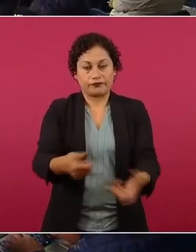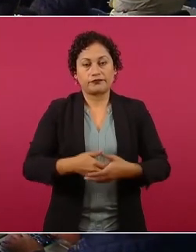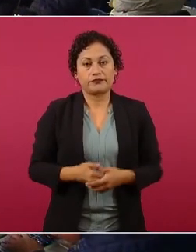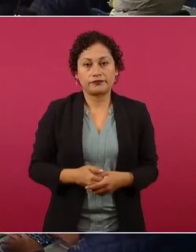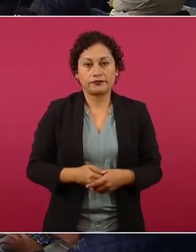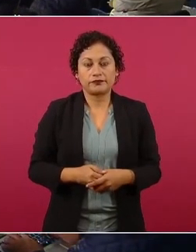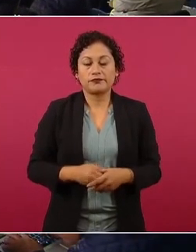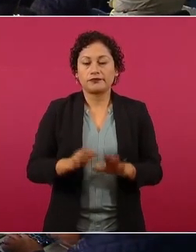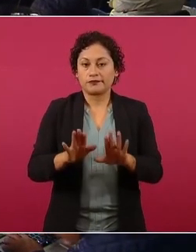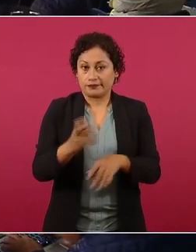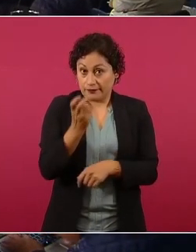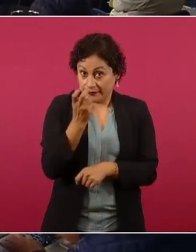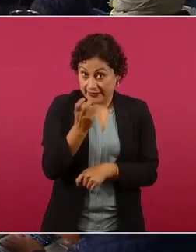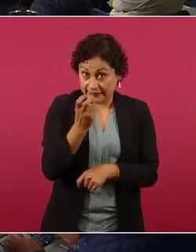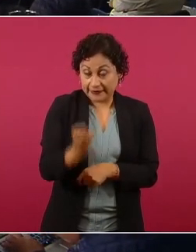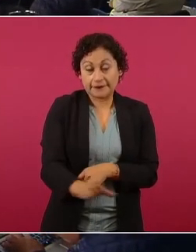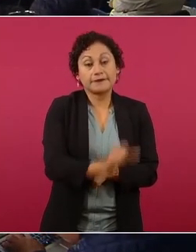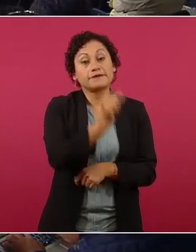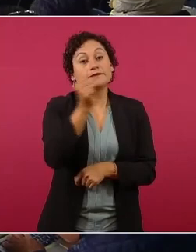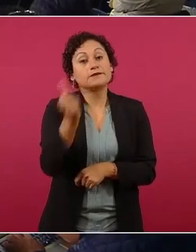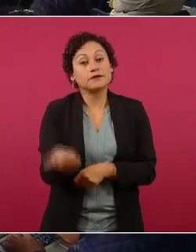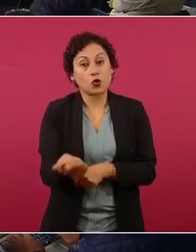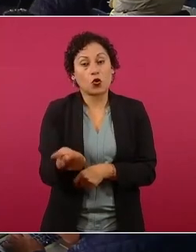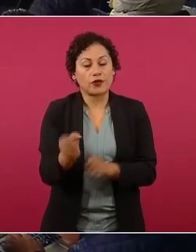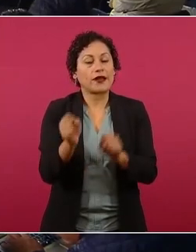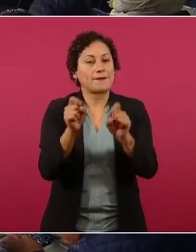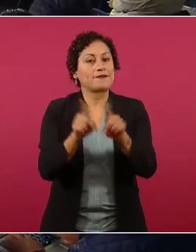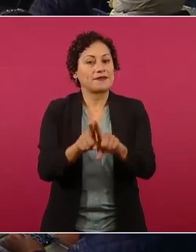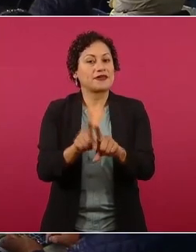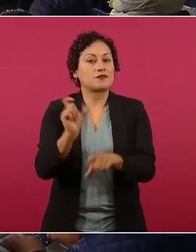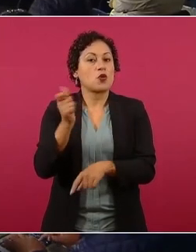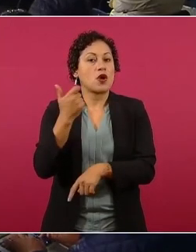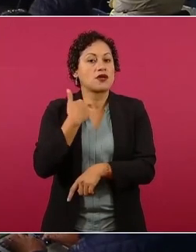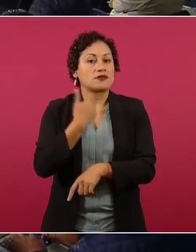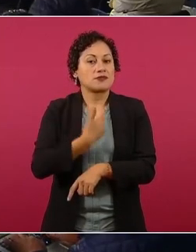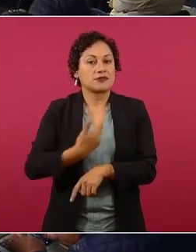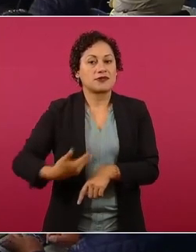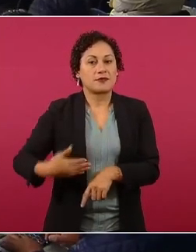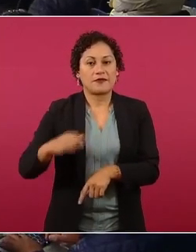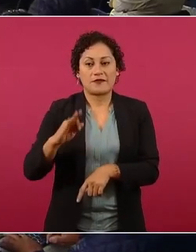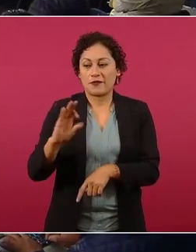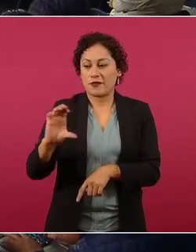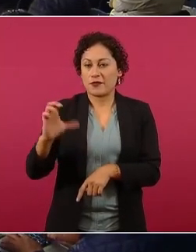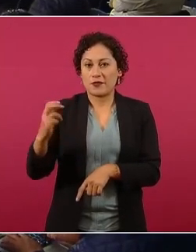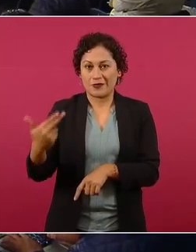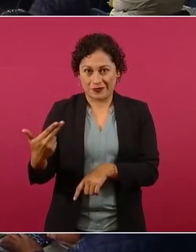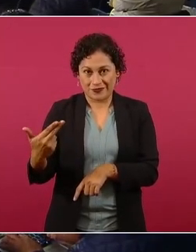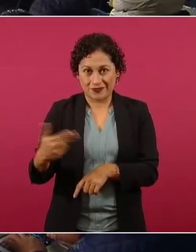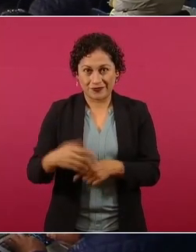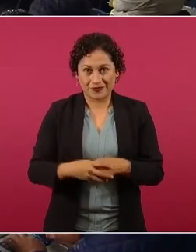Pero hay otra que tiene que ver también con Calderón. Vamos a un